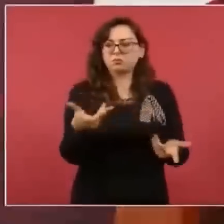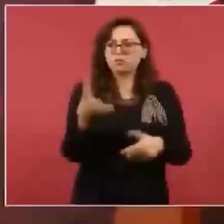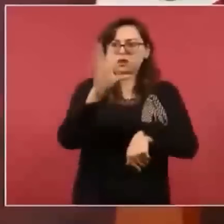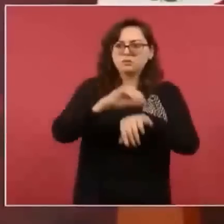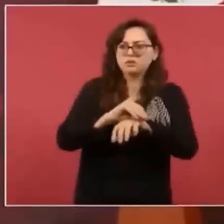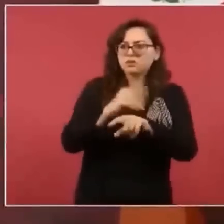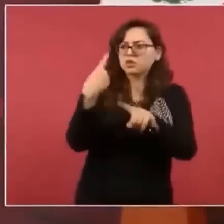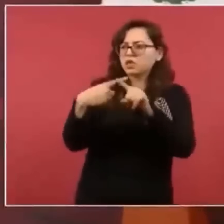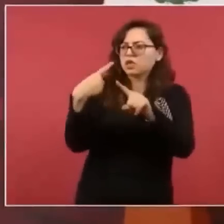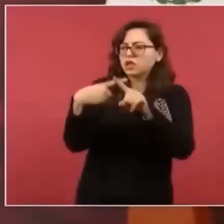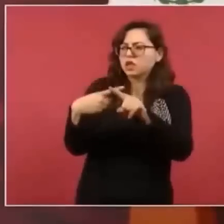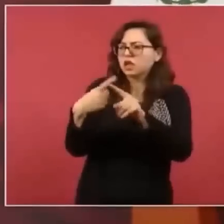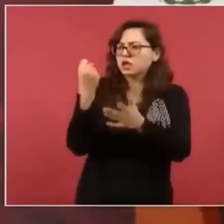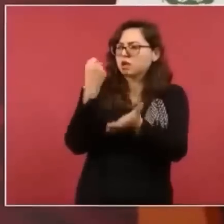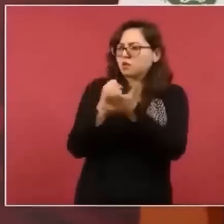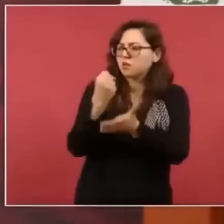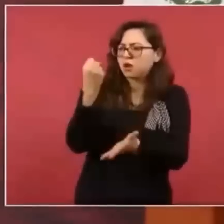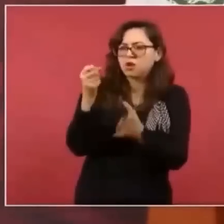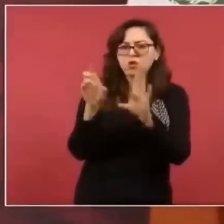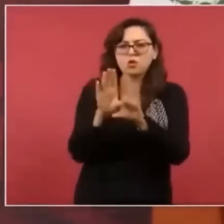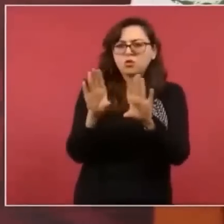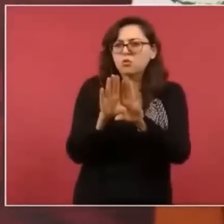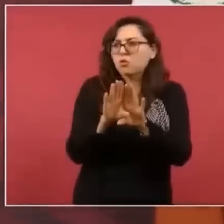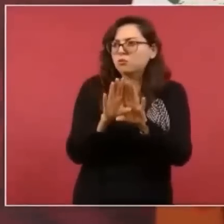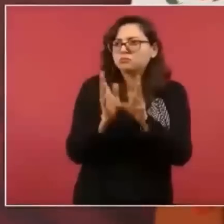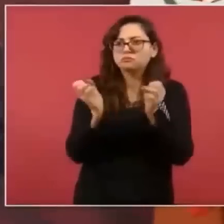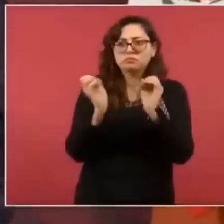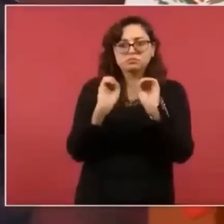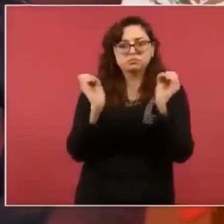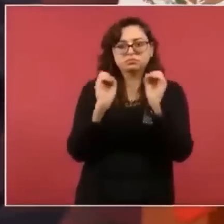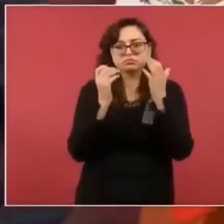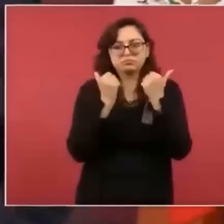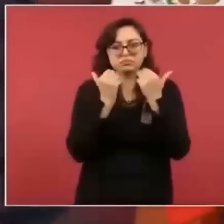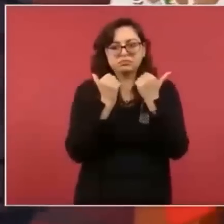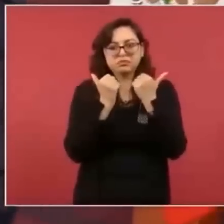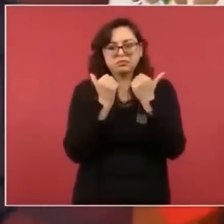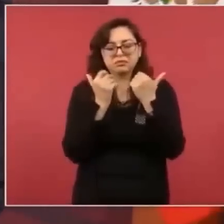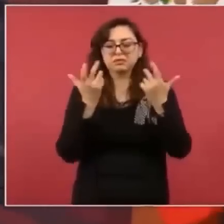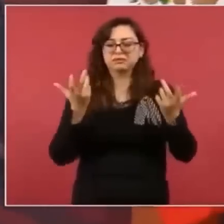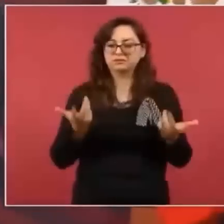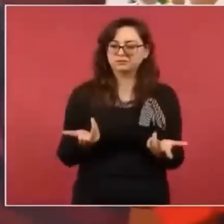Por eso, el asunto de García Luna